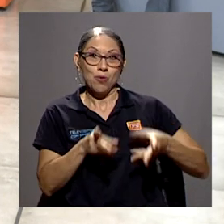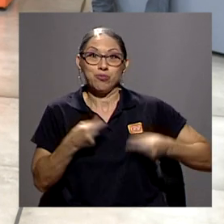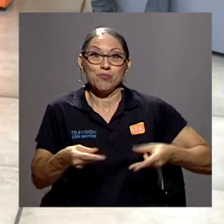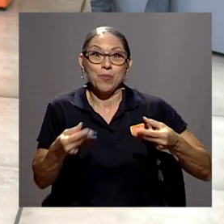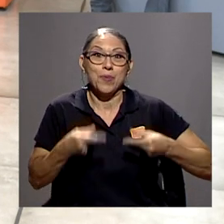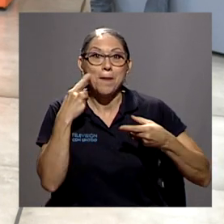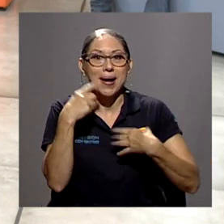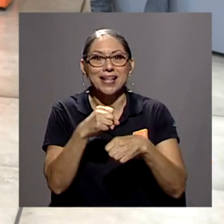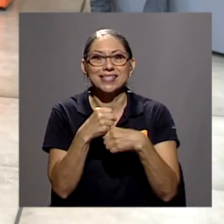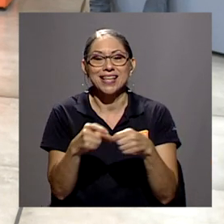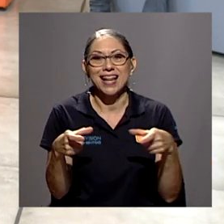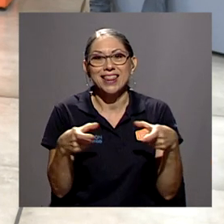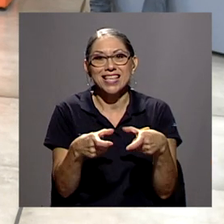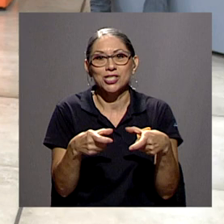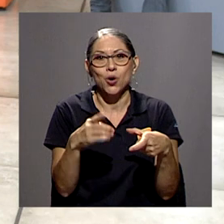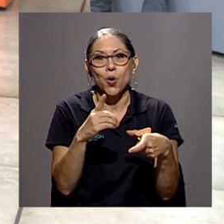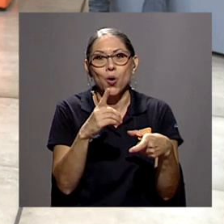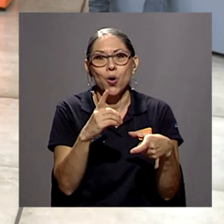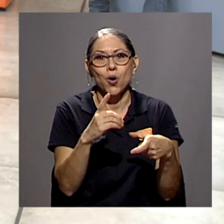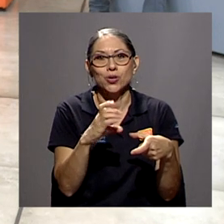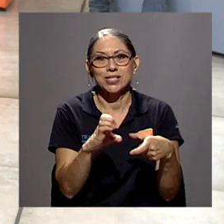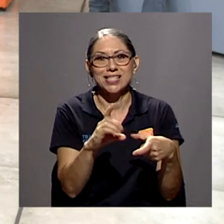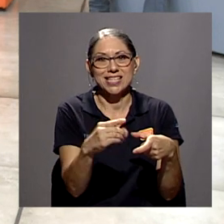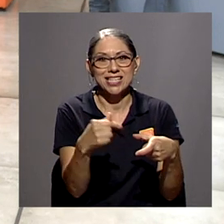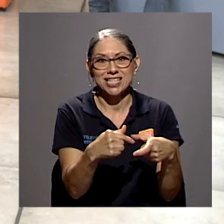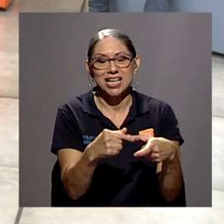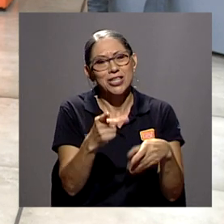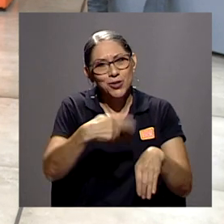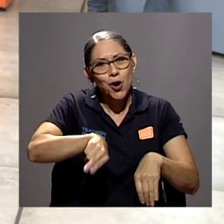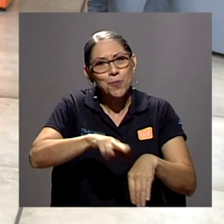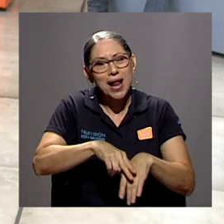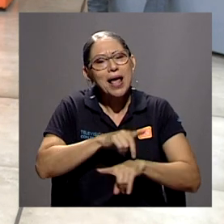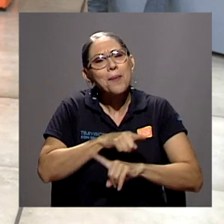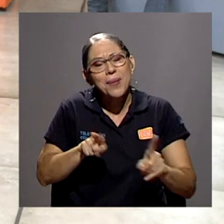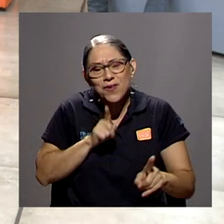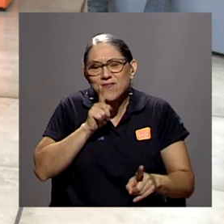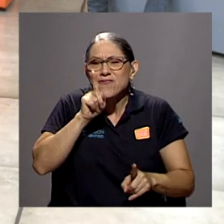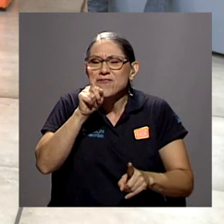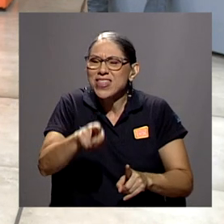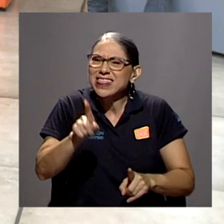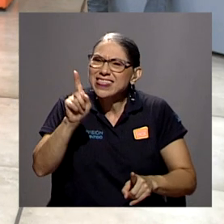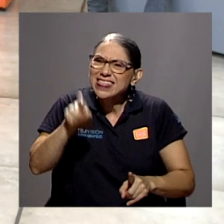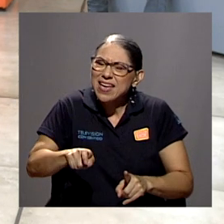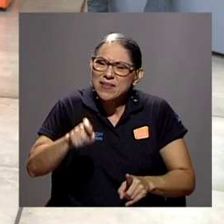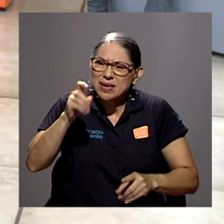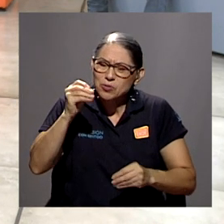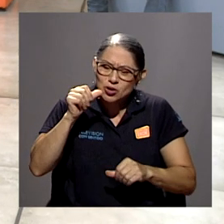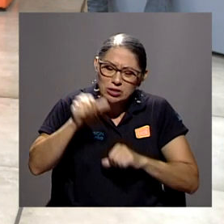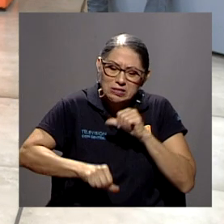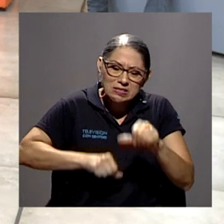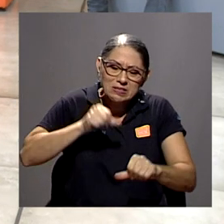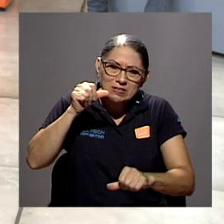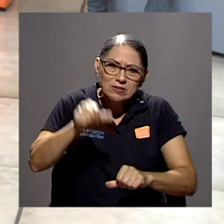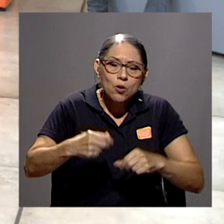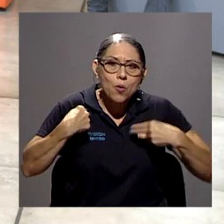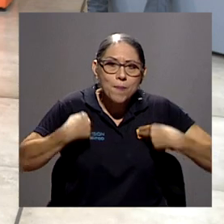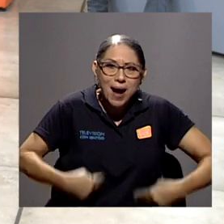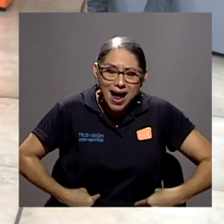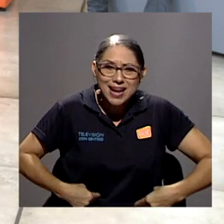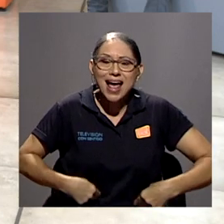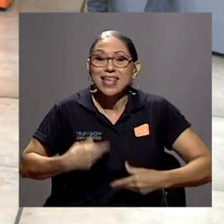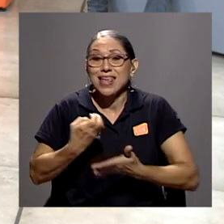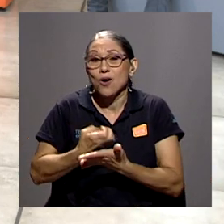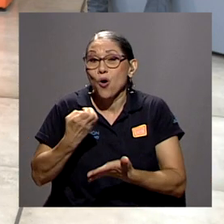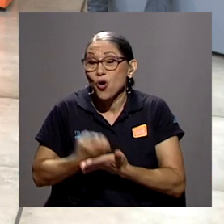eso tiene un sentido normal pero definitivamente hay que hacer una enorme inversión humana y económica en difusión así es